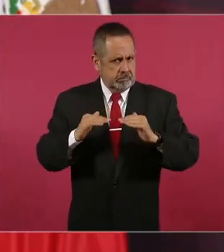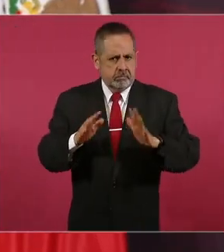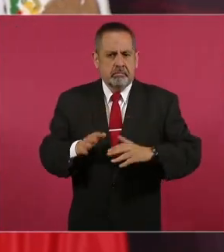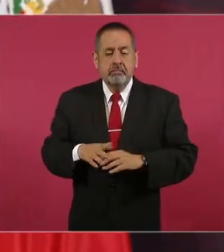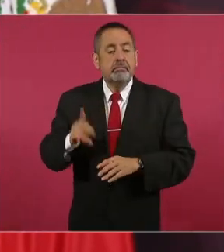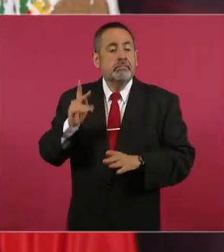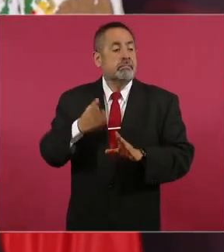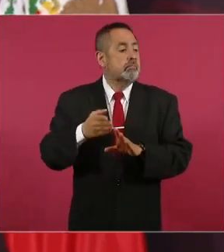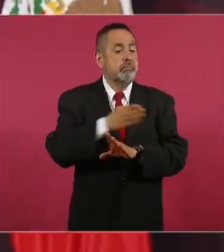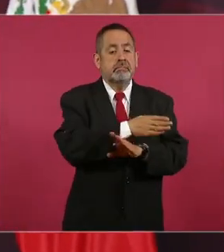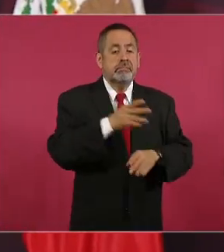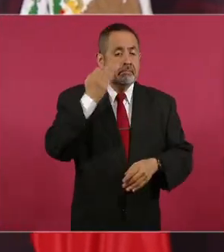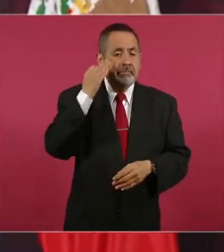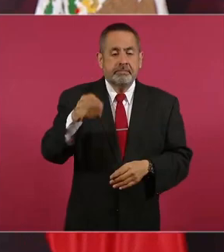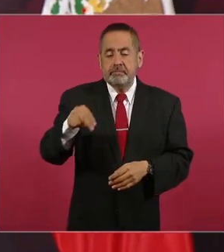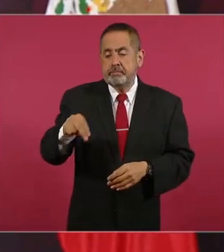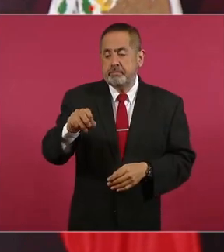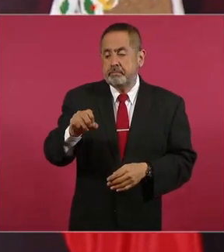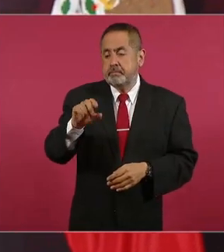en todo el periodo neoliberal